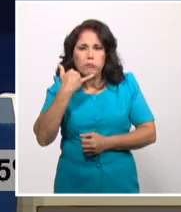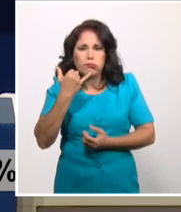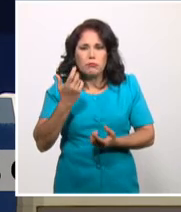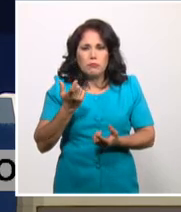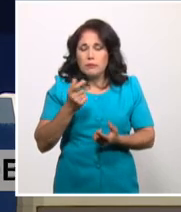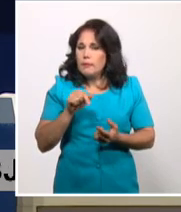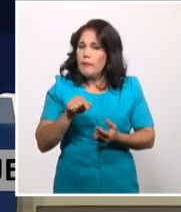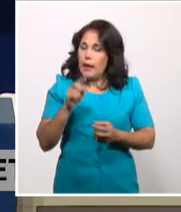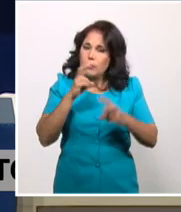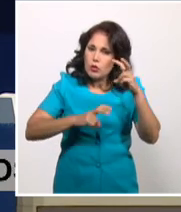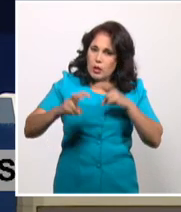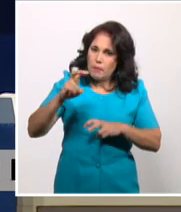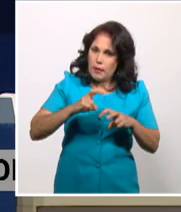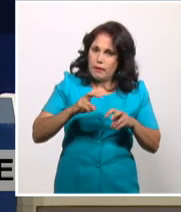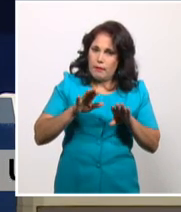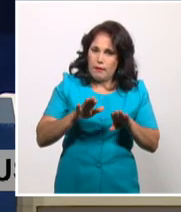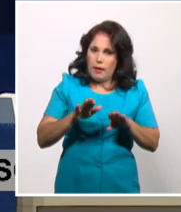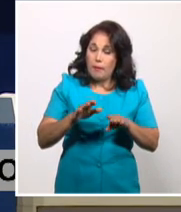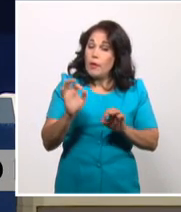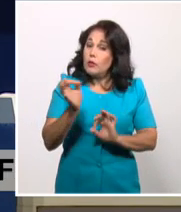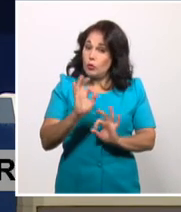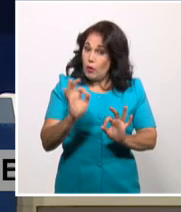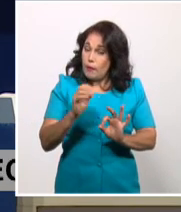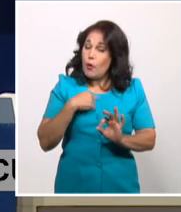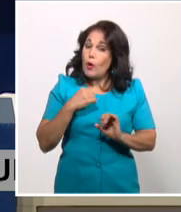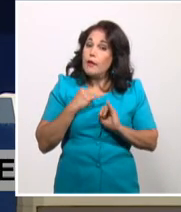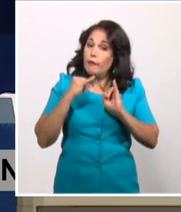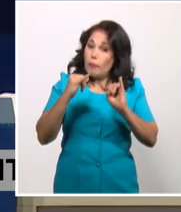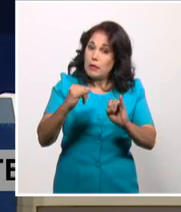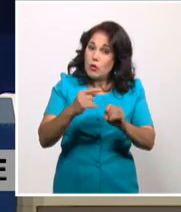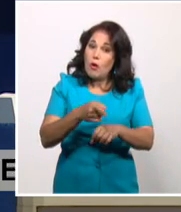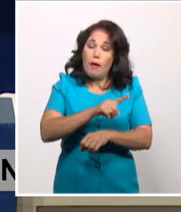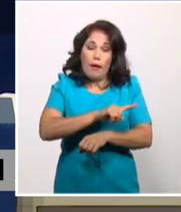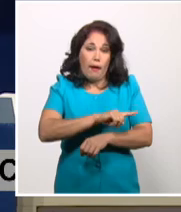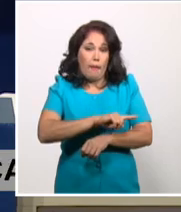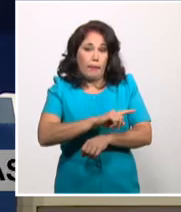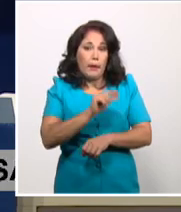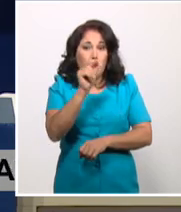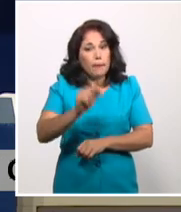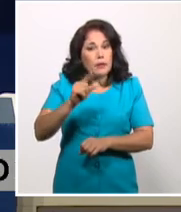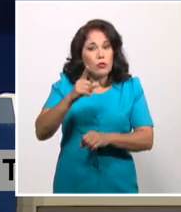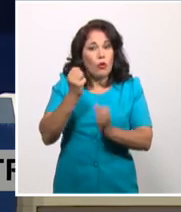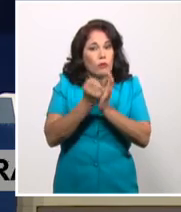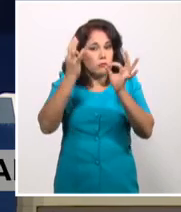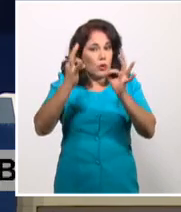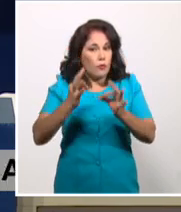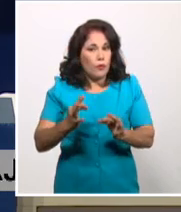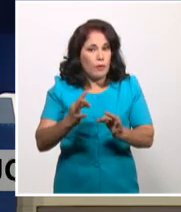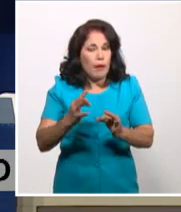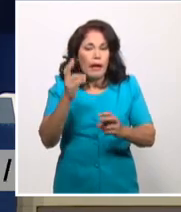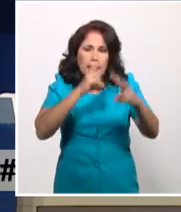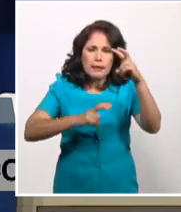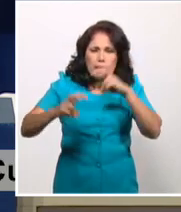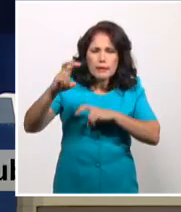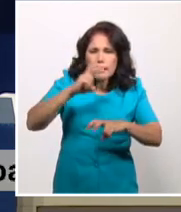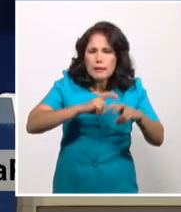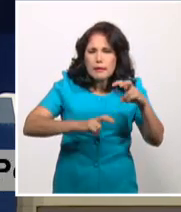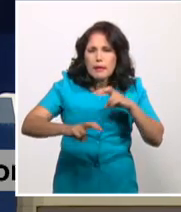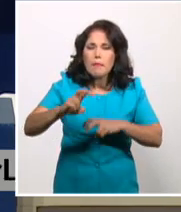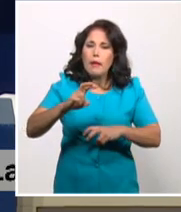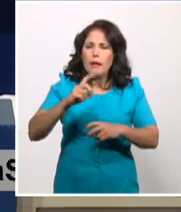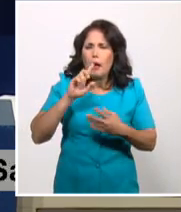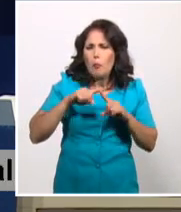Esto se investiga. Acuérdense que yo estoy dando ya hace unos días personas confirmadas que se investiga, se está